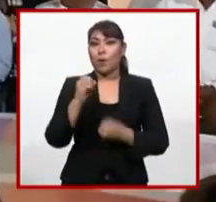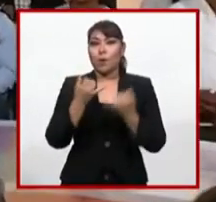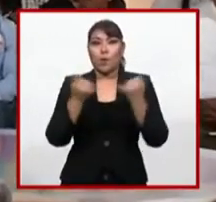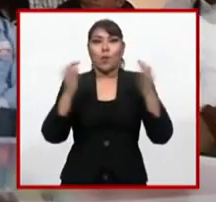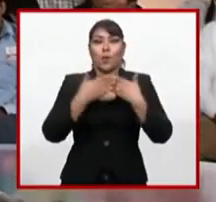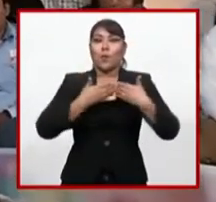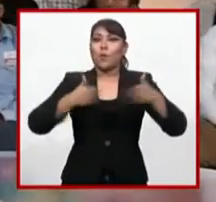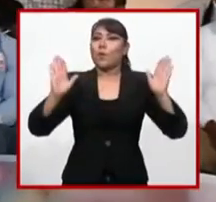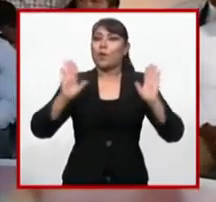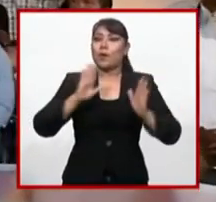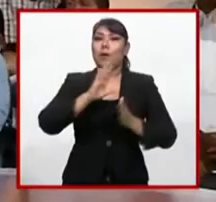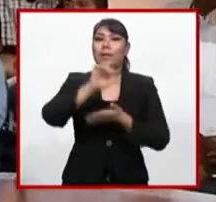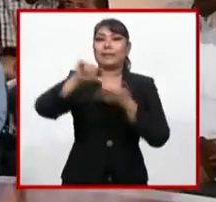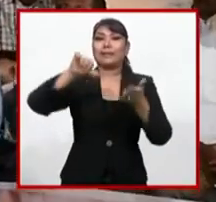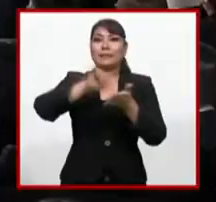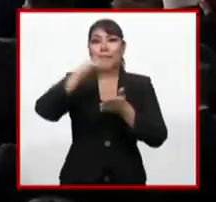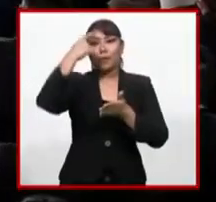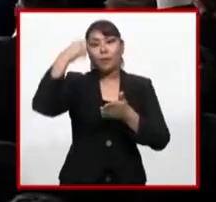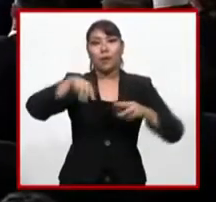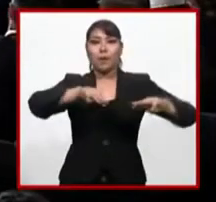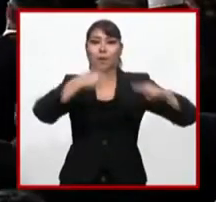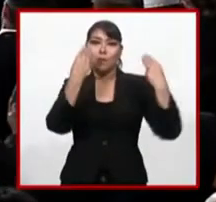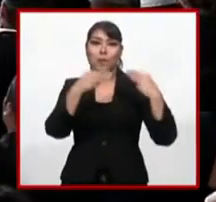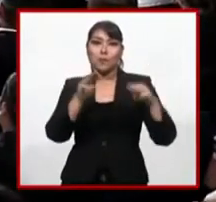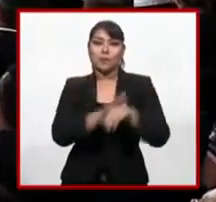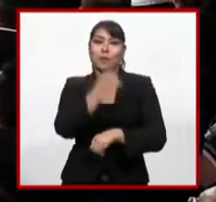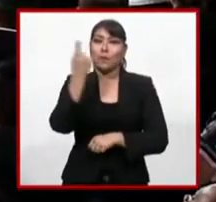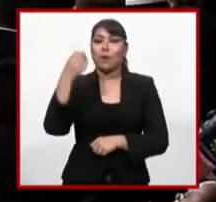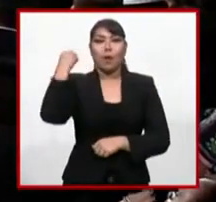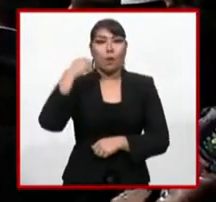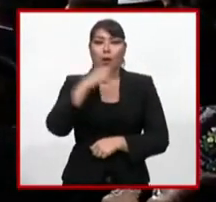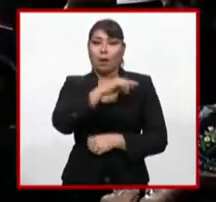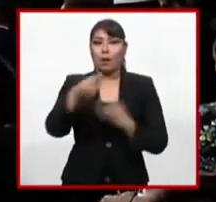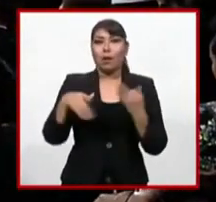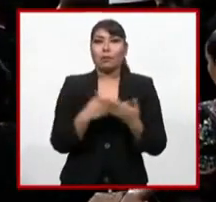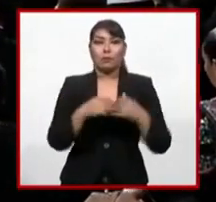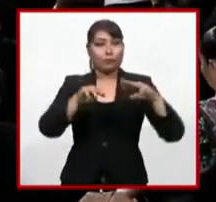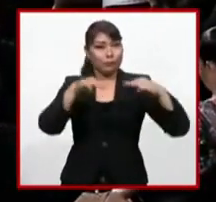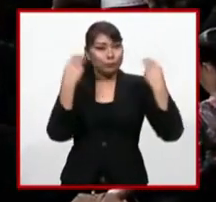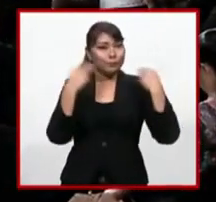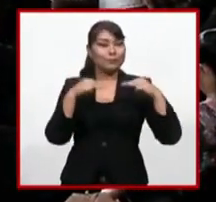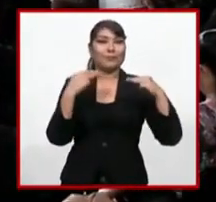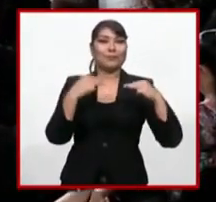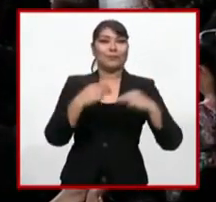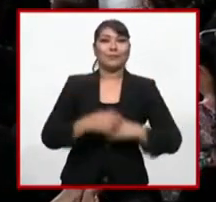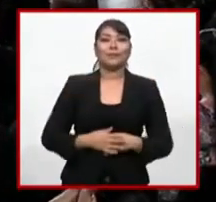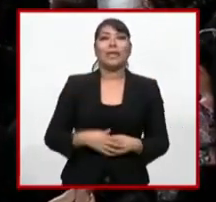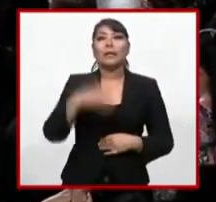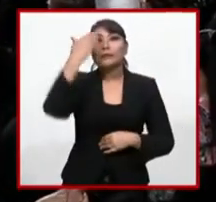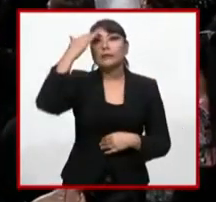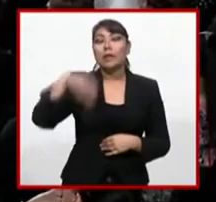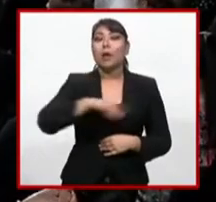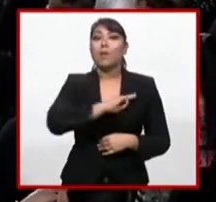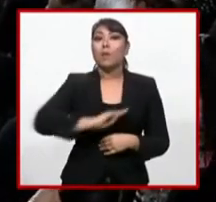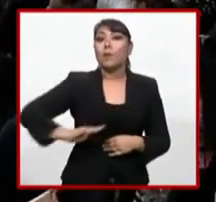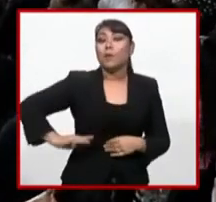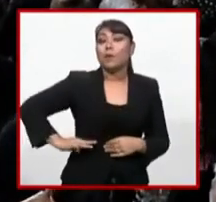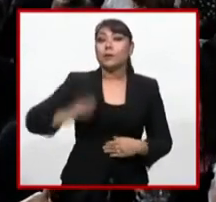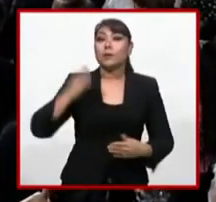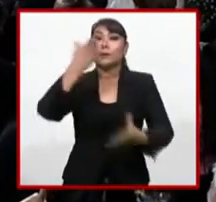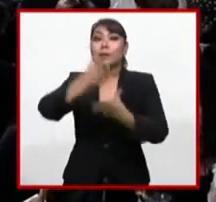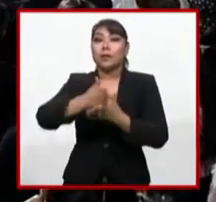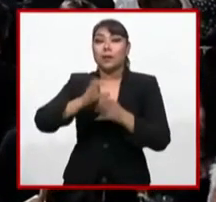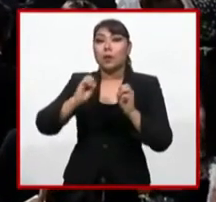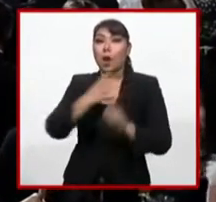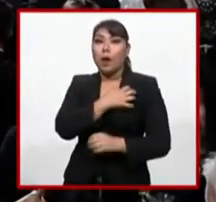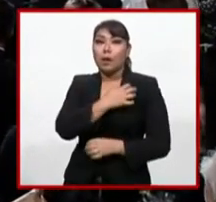Oaxaca, porque en Oaxaca también somos musicales. Basta ir a cualquier municipio o agencia municipal en Oaxaca